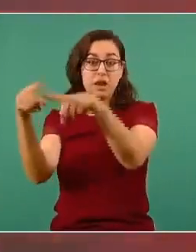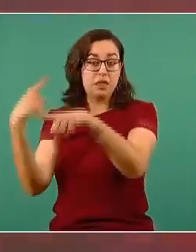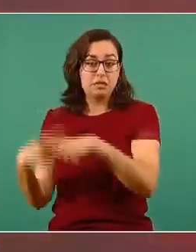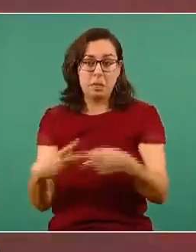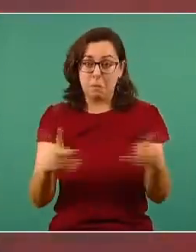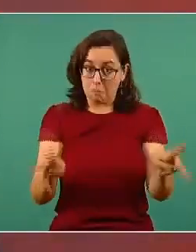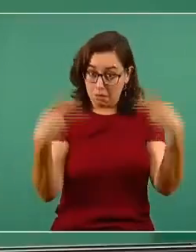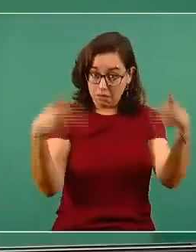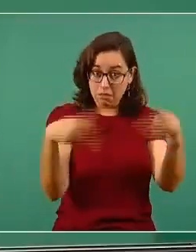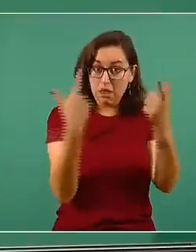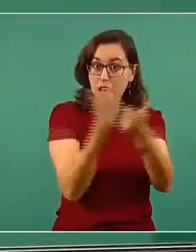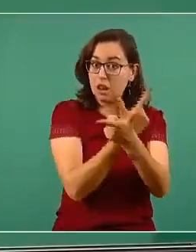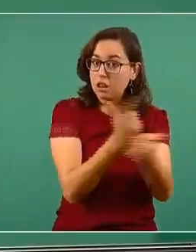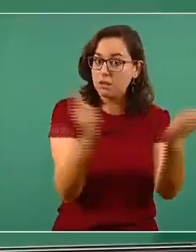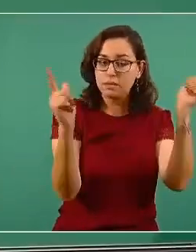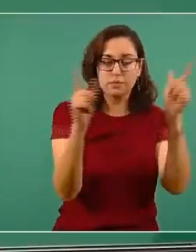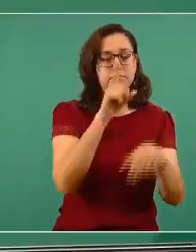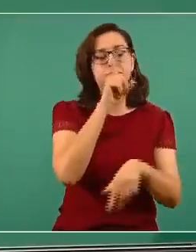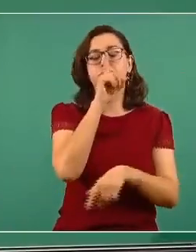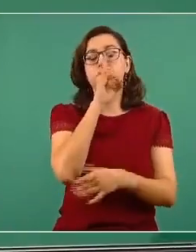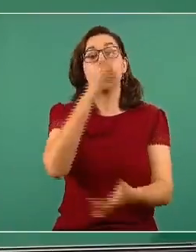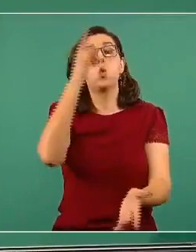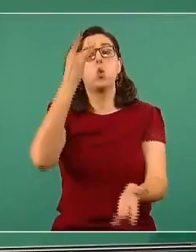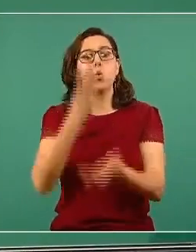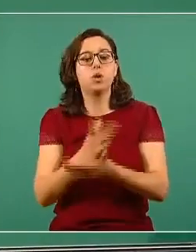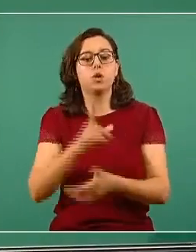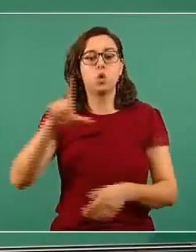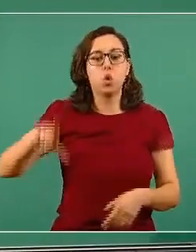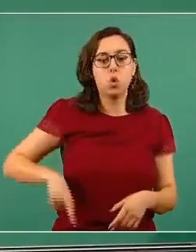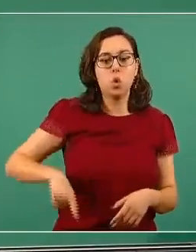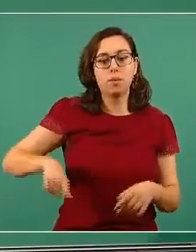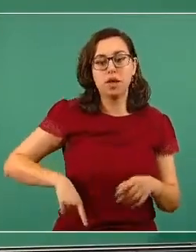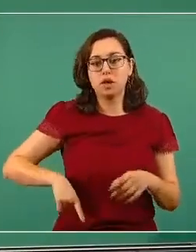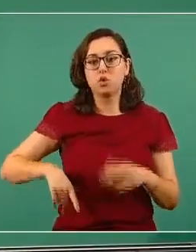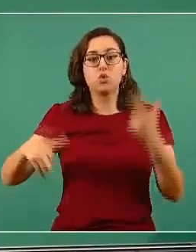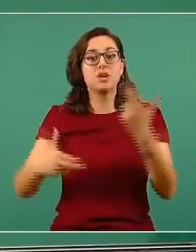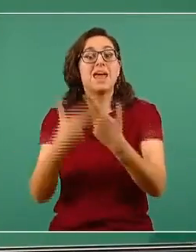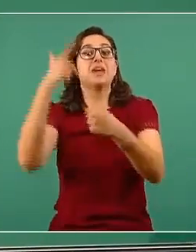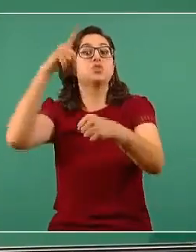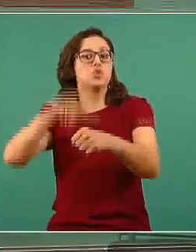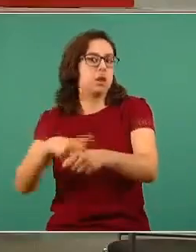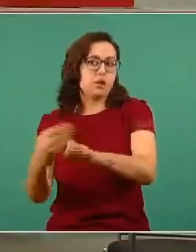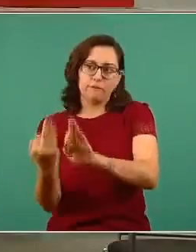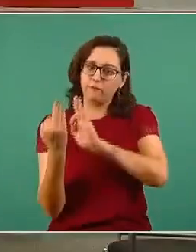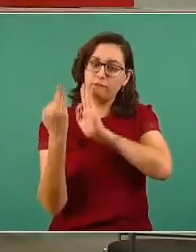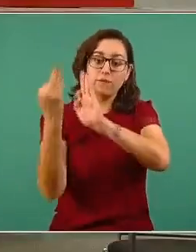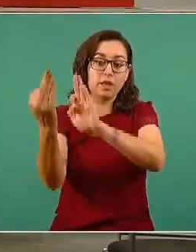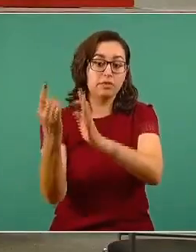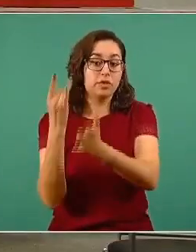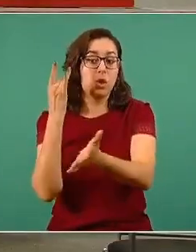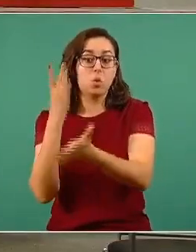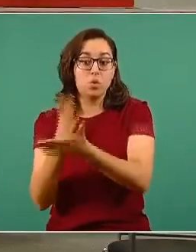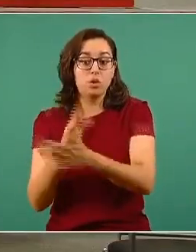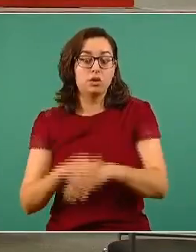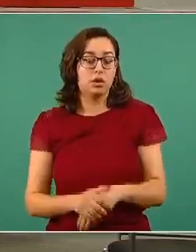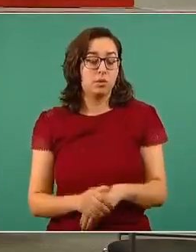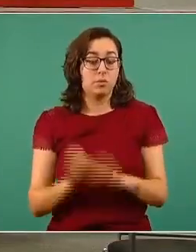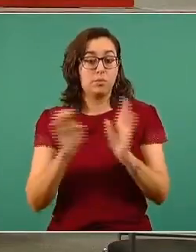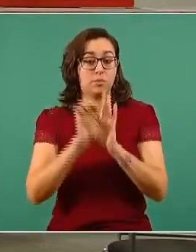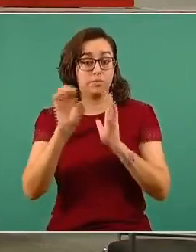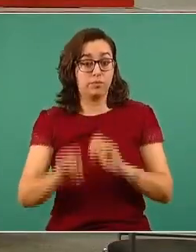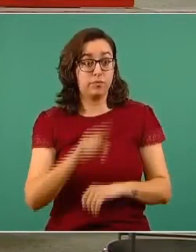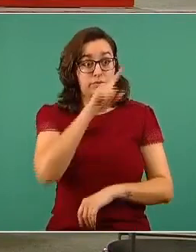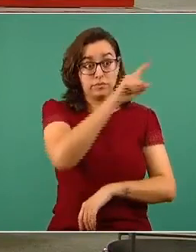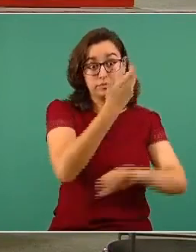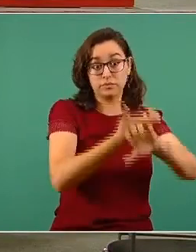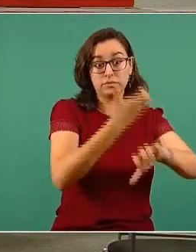los gobiernos y de hecho a los gobiernos nacionales. Por ejemplo, en Estados Unidos, todas las vacunas que hay ahí son responsabilidad del gobierno